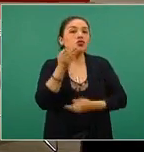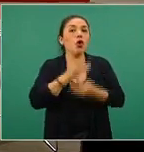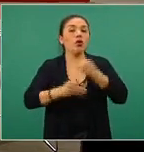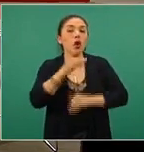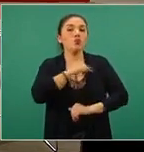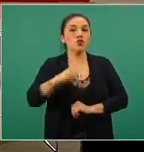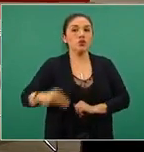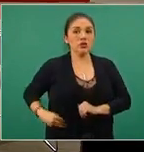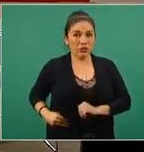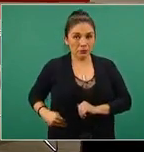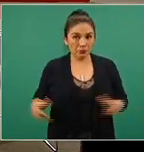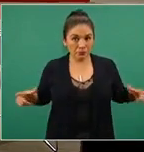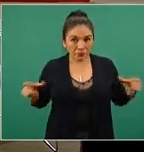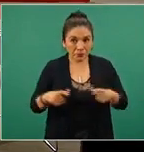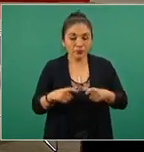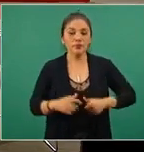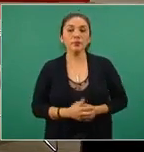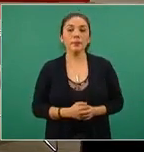los municipios.